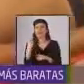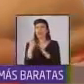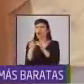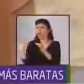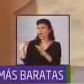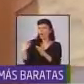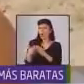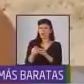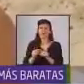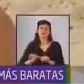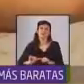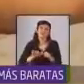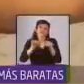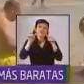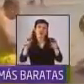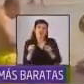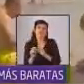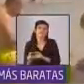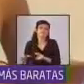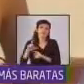2 años.